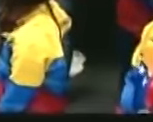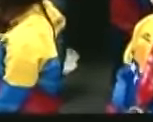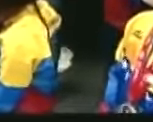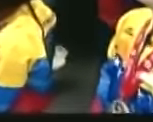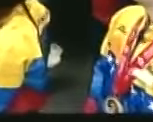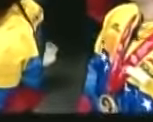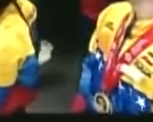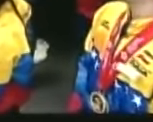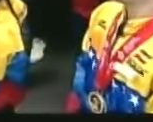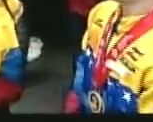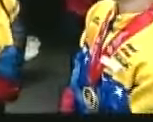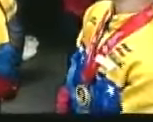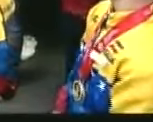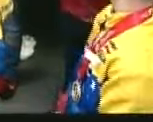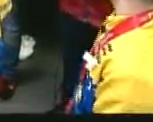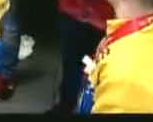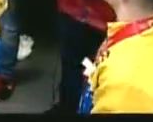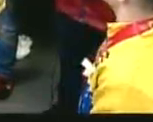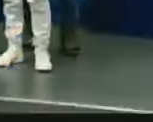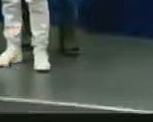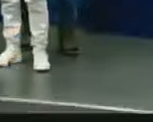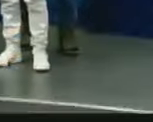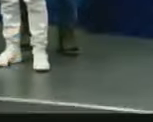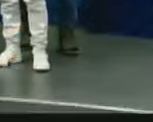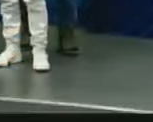tu recuperación